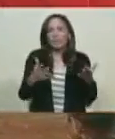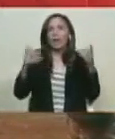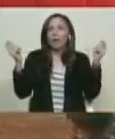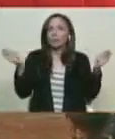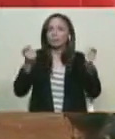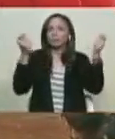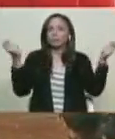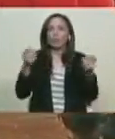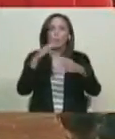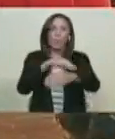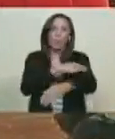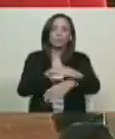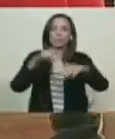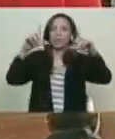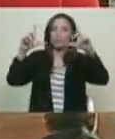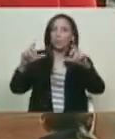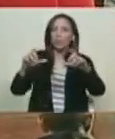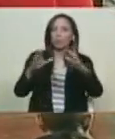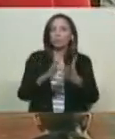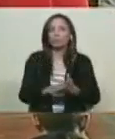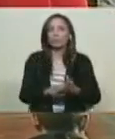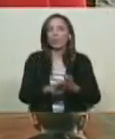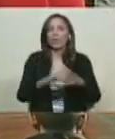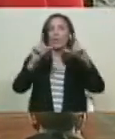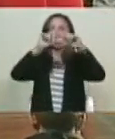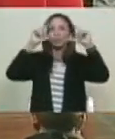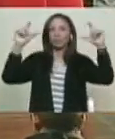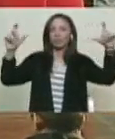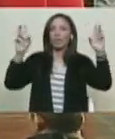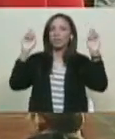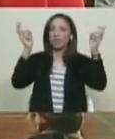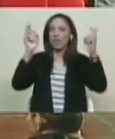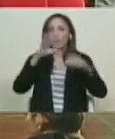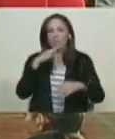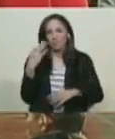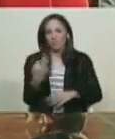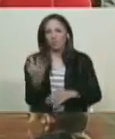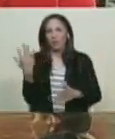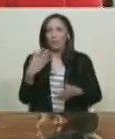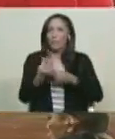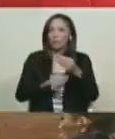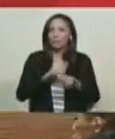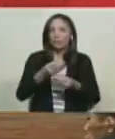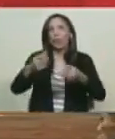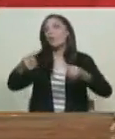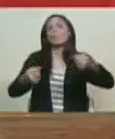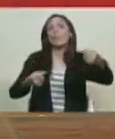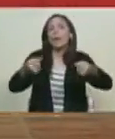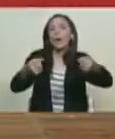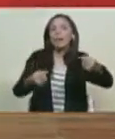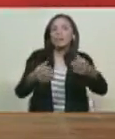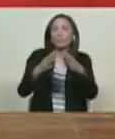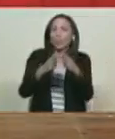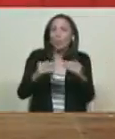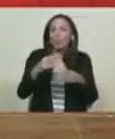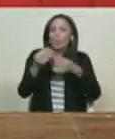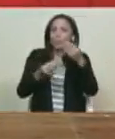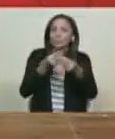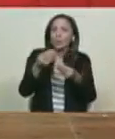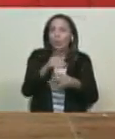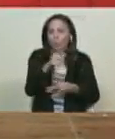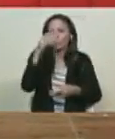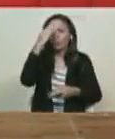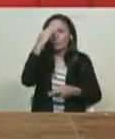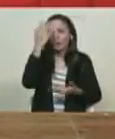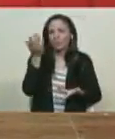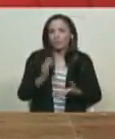música, la foto, el emblema, la verdad, el volante, el manifiesto. Ustedes me entienden,